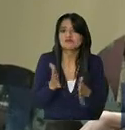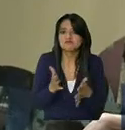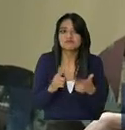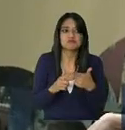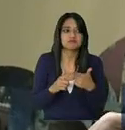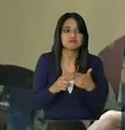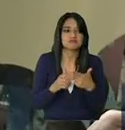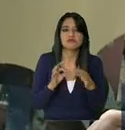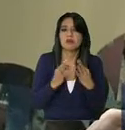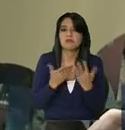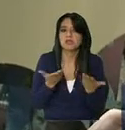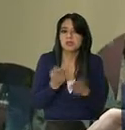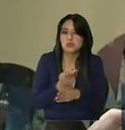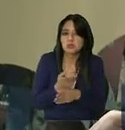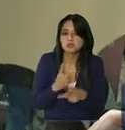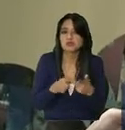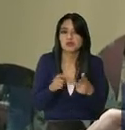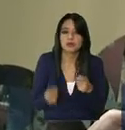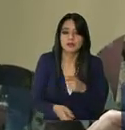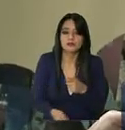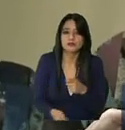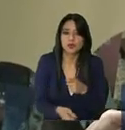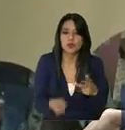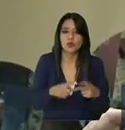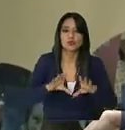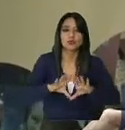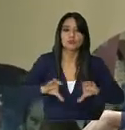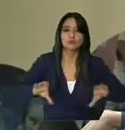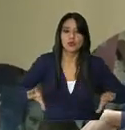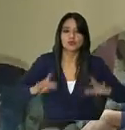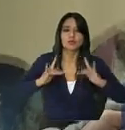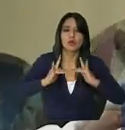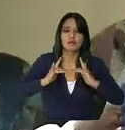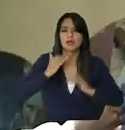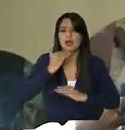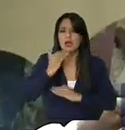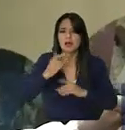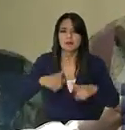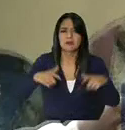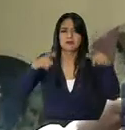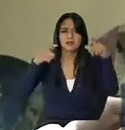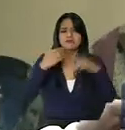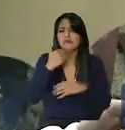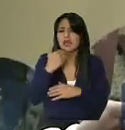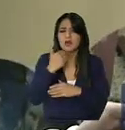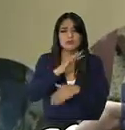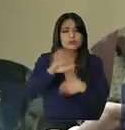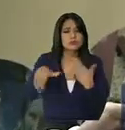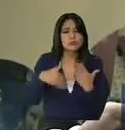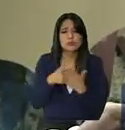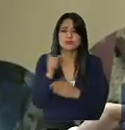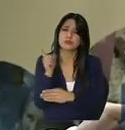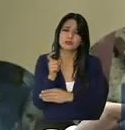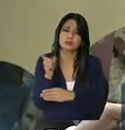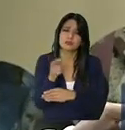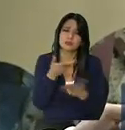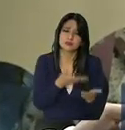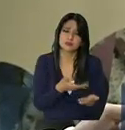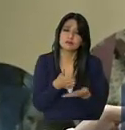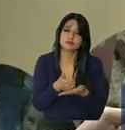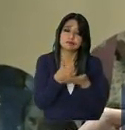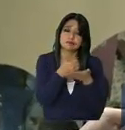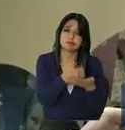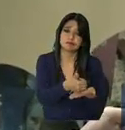familiar, unos bastones, un colchón, una cama, pañales, todo necesitamos para poder